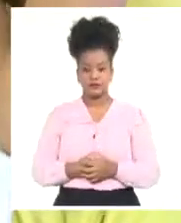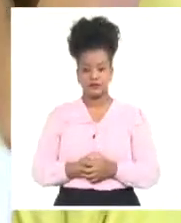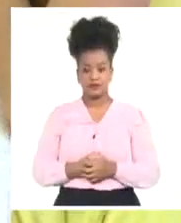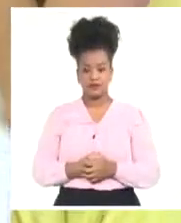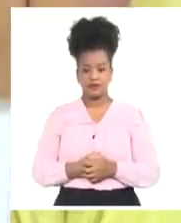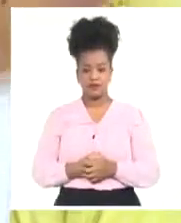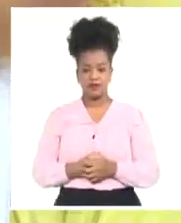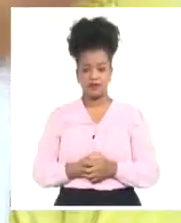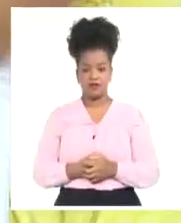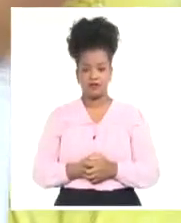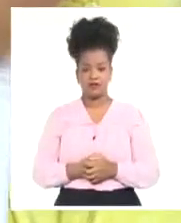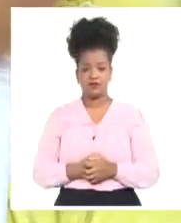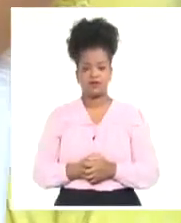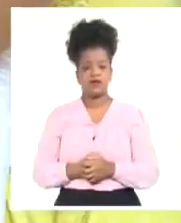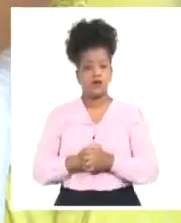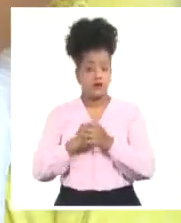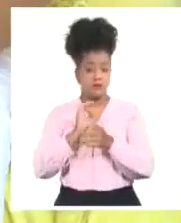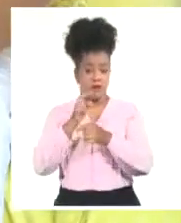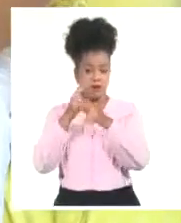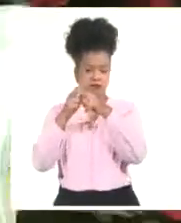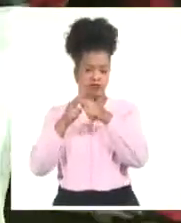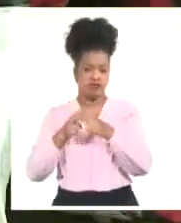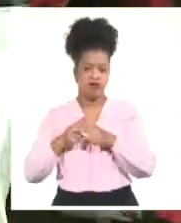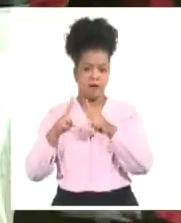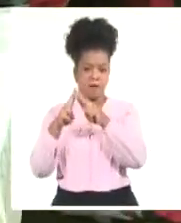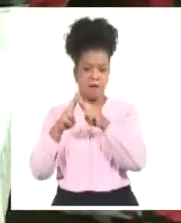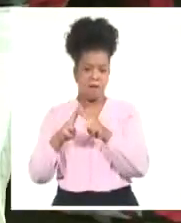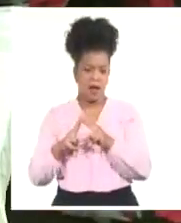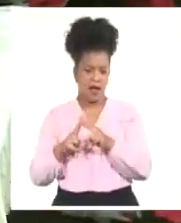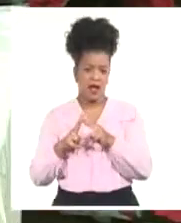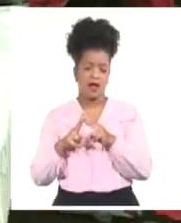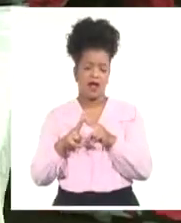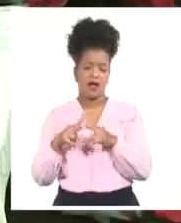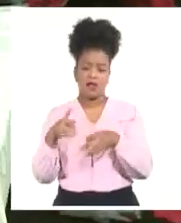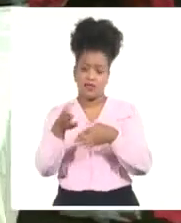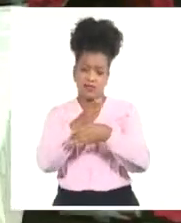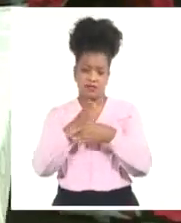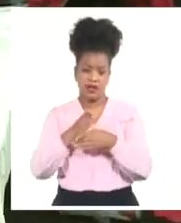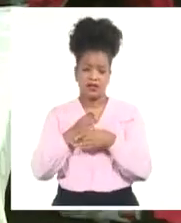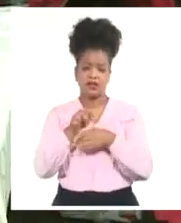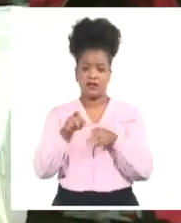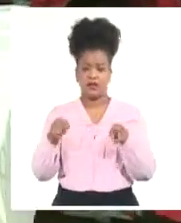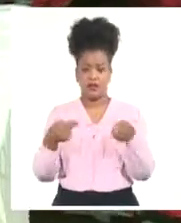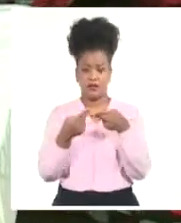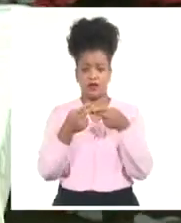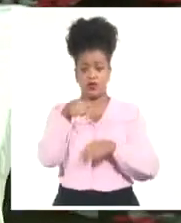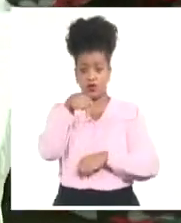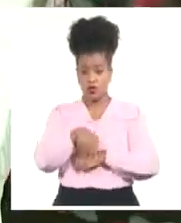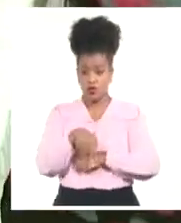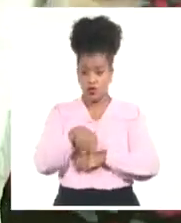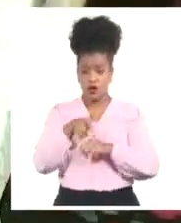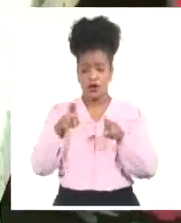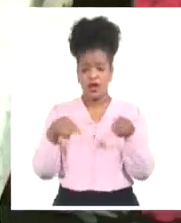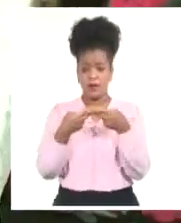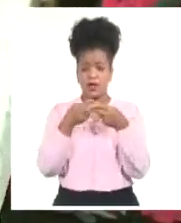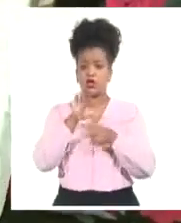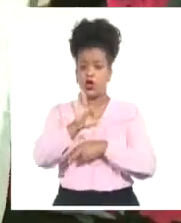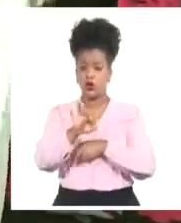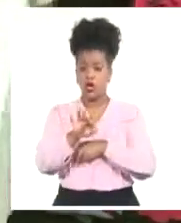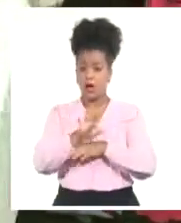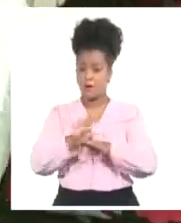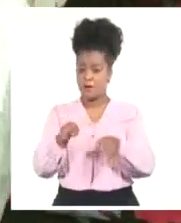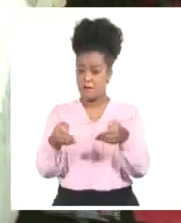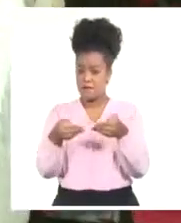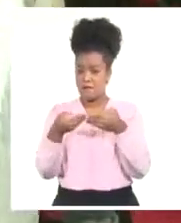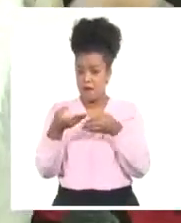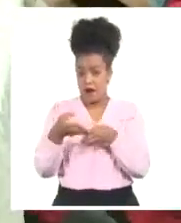entre Carolina Luján y Daisy Cori, así como Ligua Kiolbasa y Yaniela Forgás. Hoy se juega la 8ª y penúltima ronda